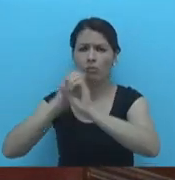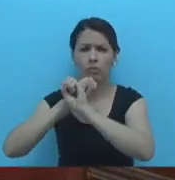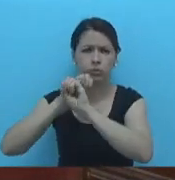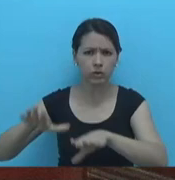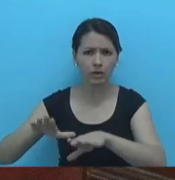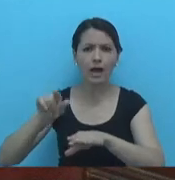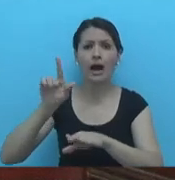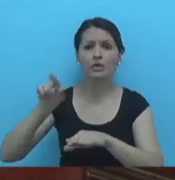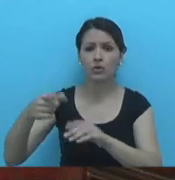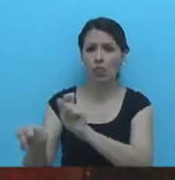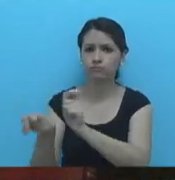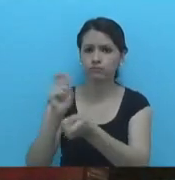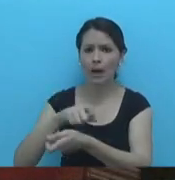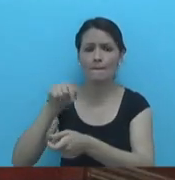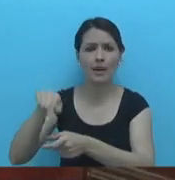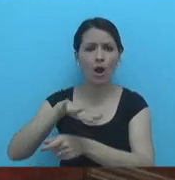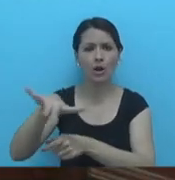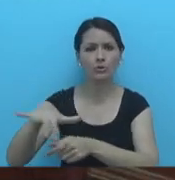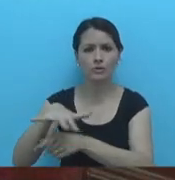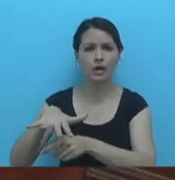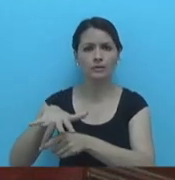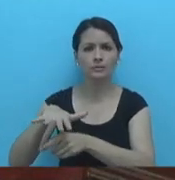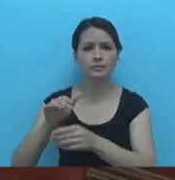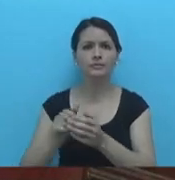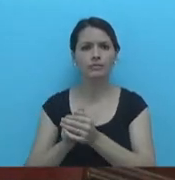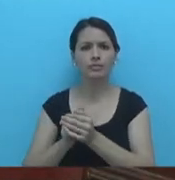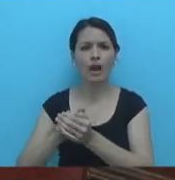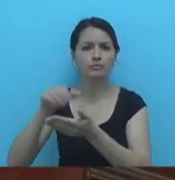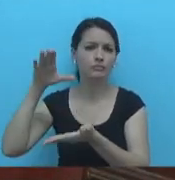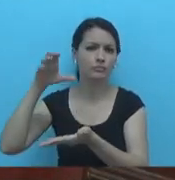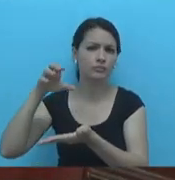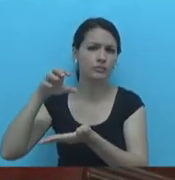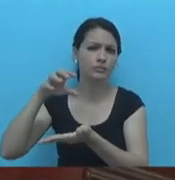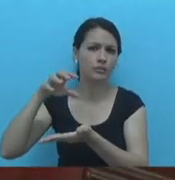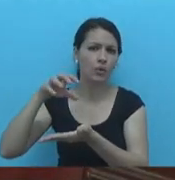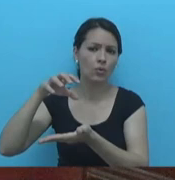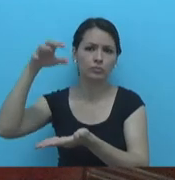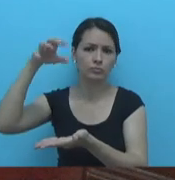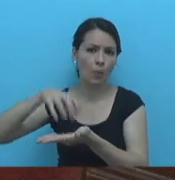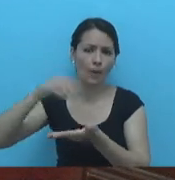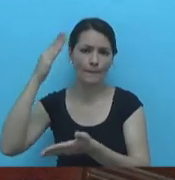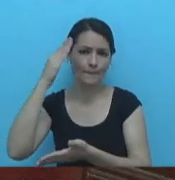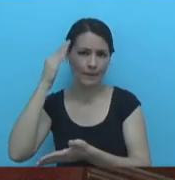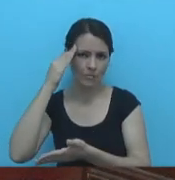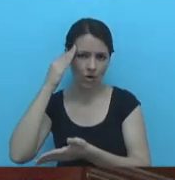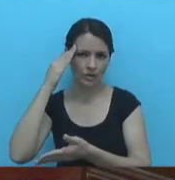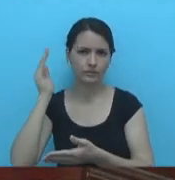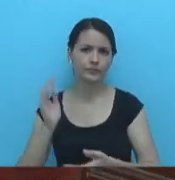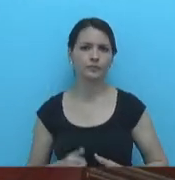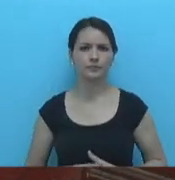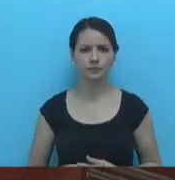emplazamiento de un espacio de memoria activa del mismo. Y por las razones expuestas y de las que dará el miembro